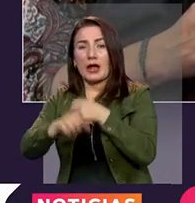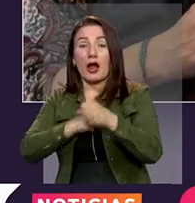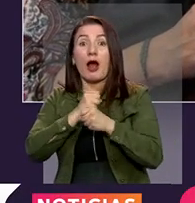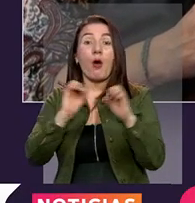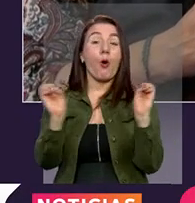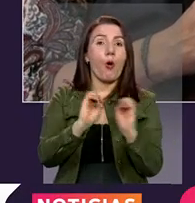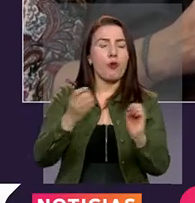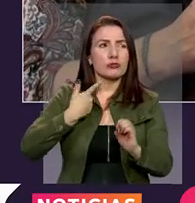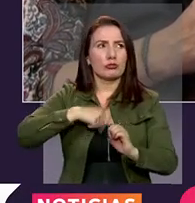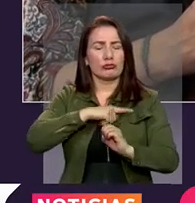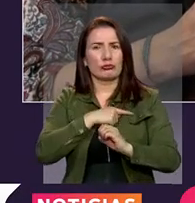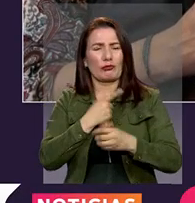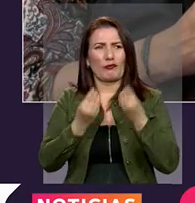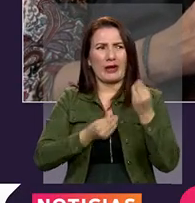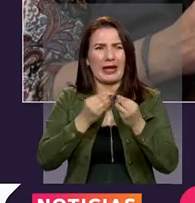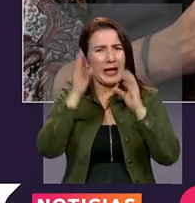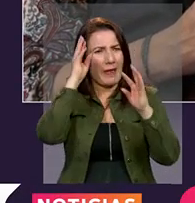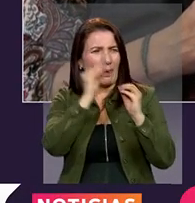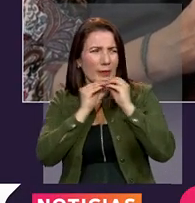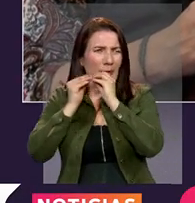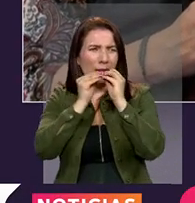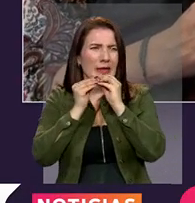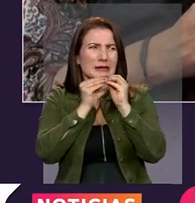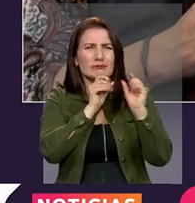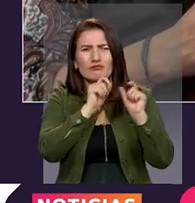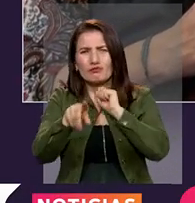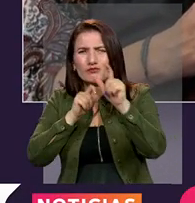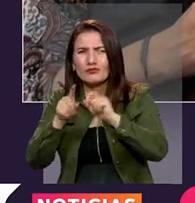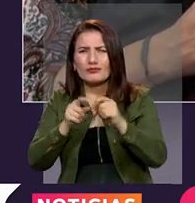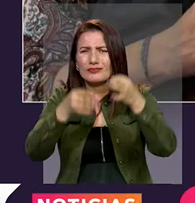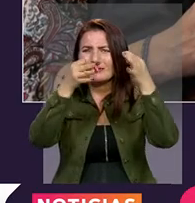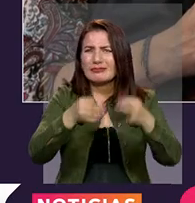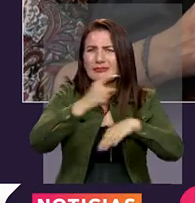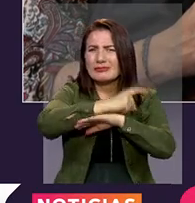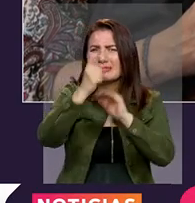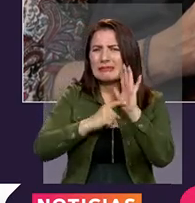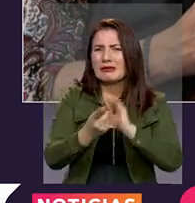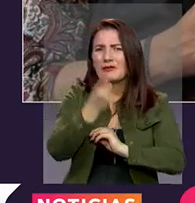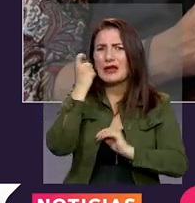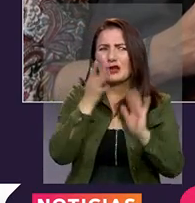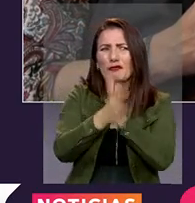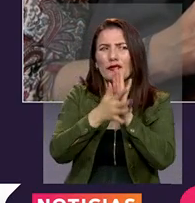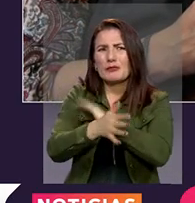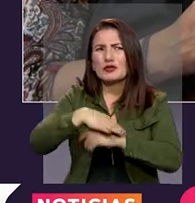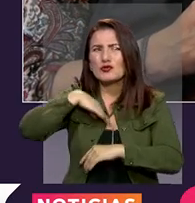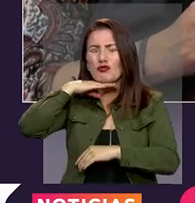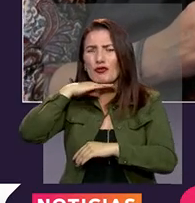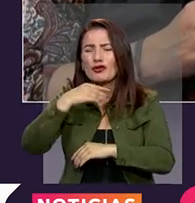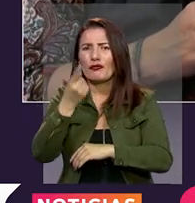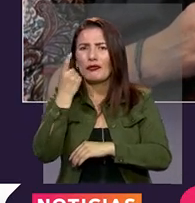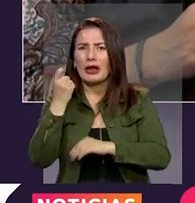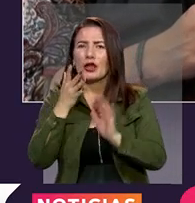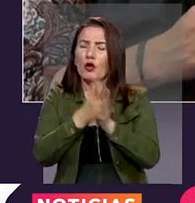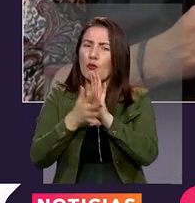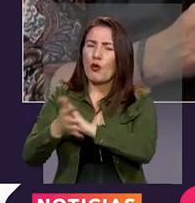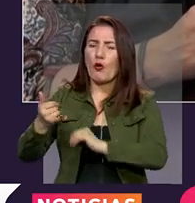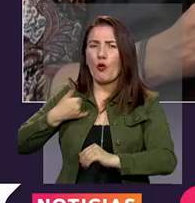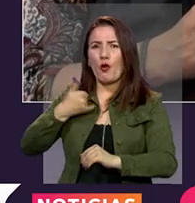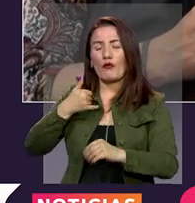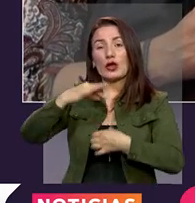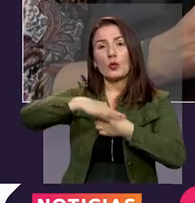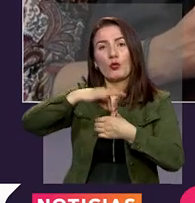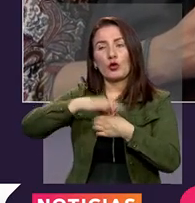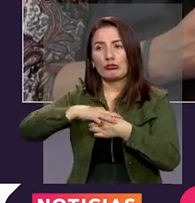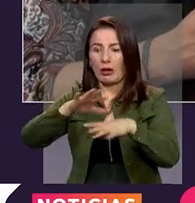o teníamos un censo electoral incompleto, o no se permitió, no se dio la información suficiente a los jóvenes para que pudieran votar en